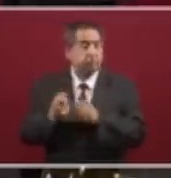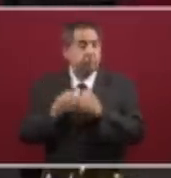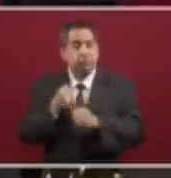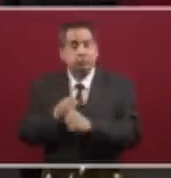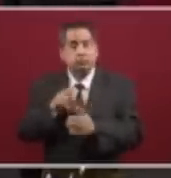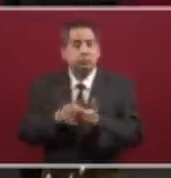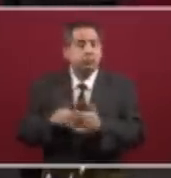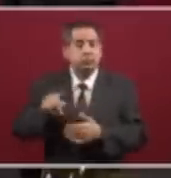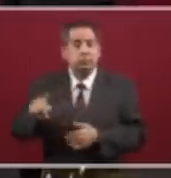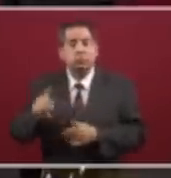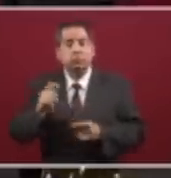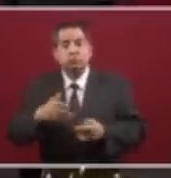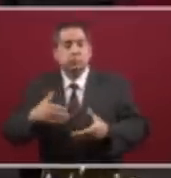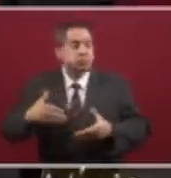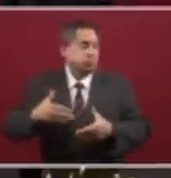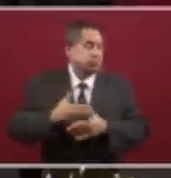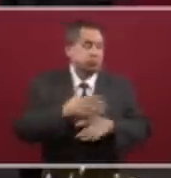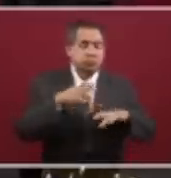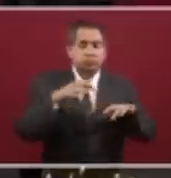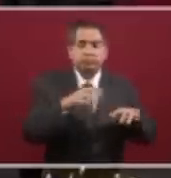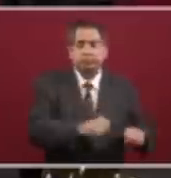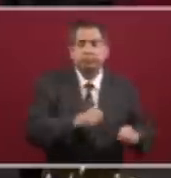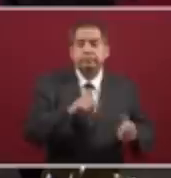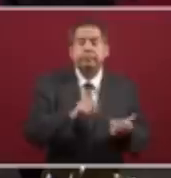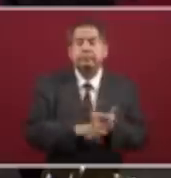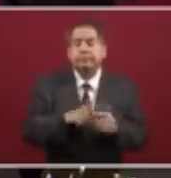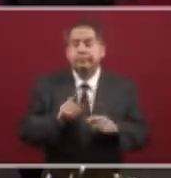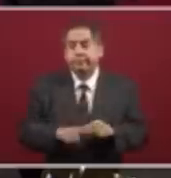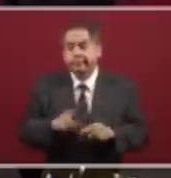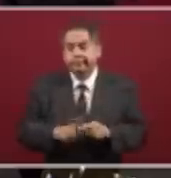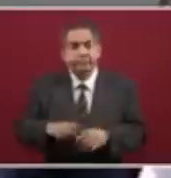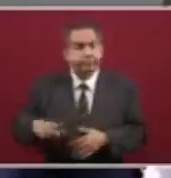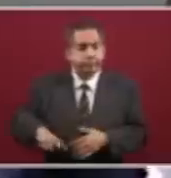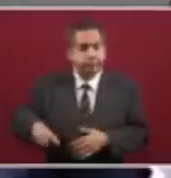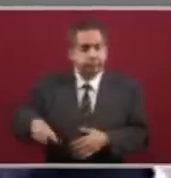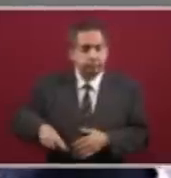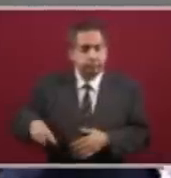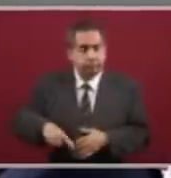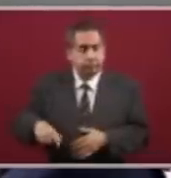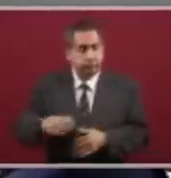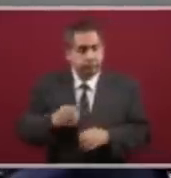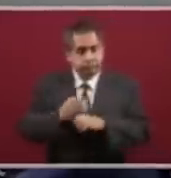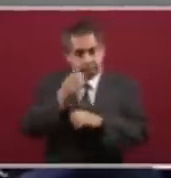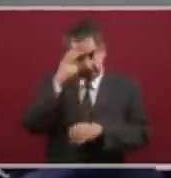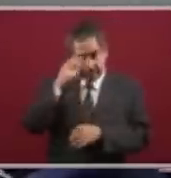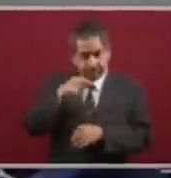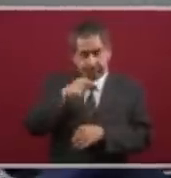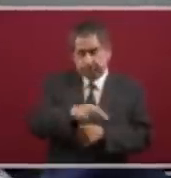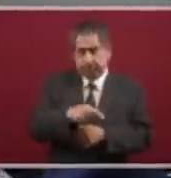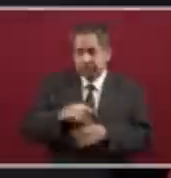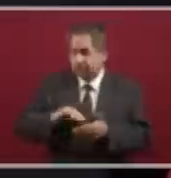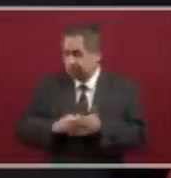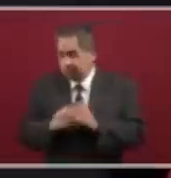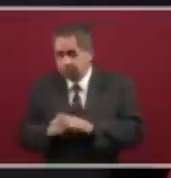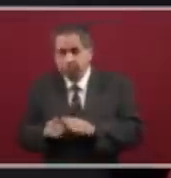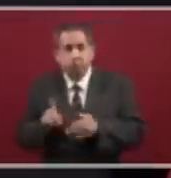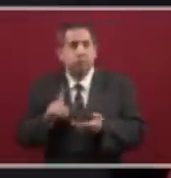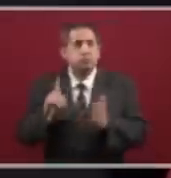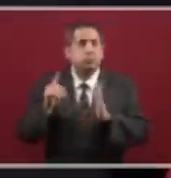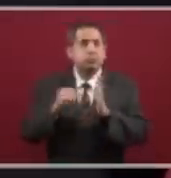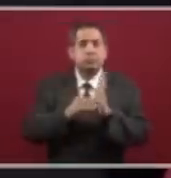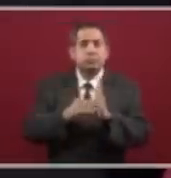17 mediante un operativo que el gobierno del estado de méxico armó con más de mil